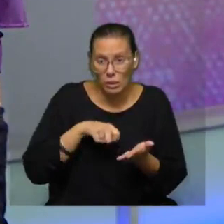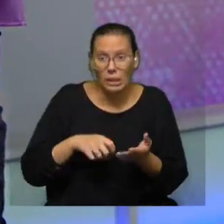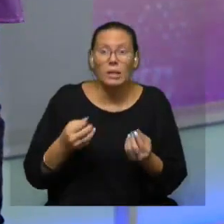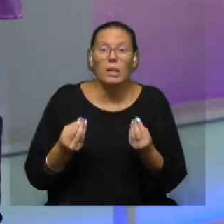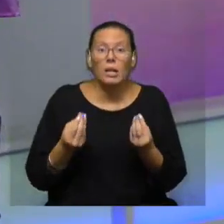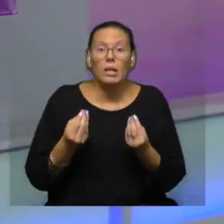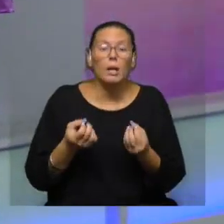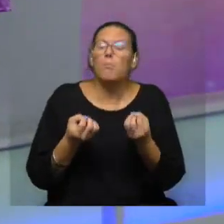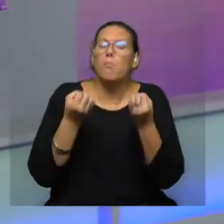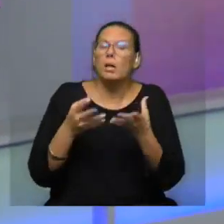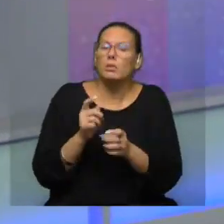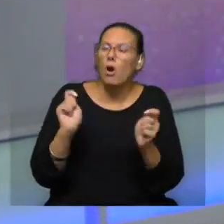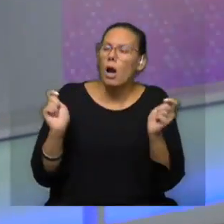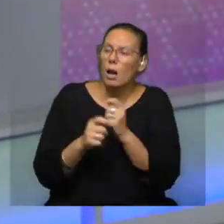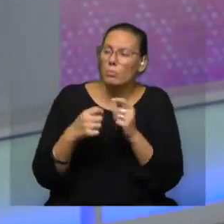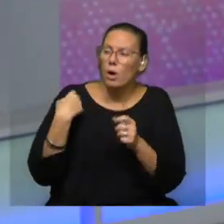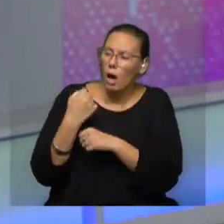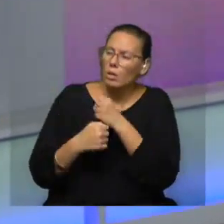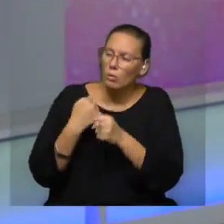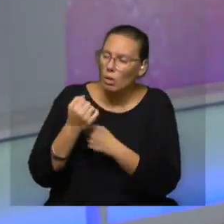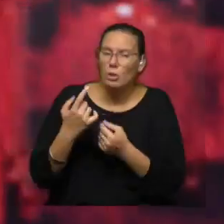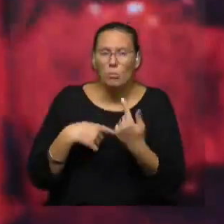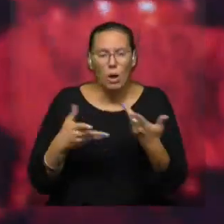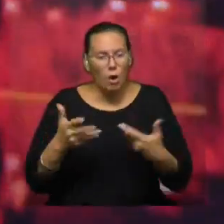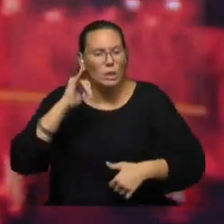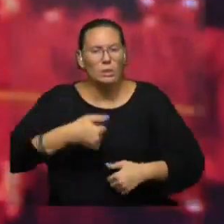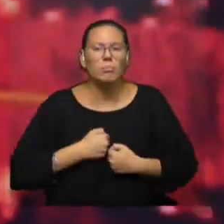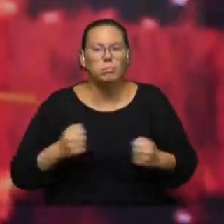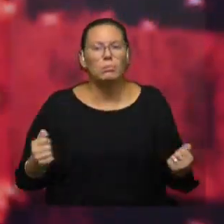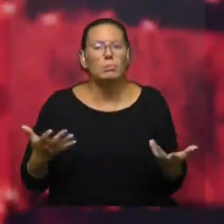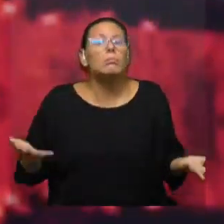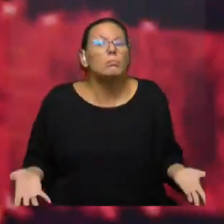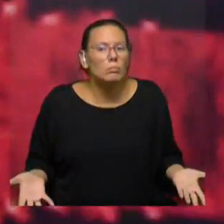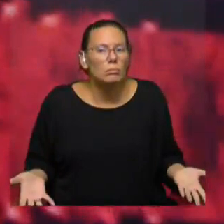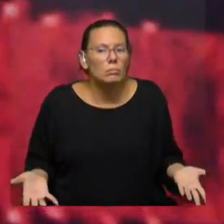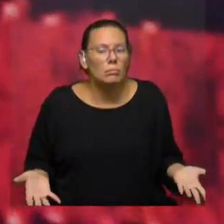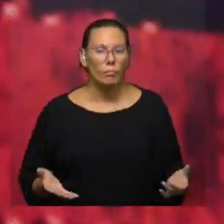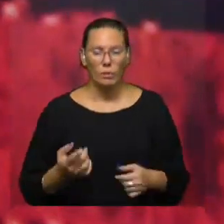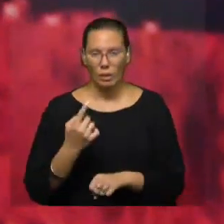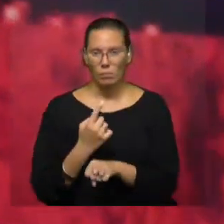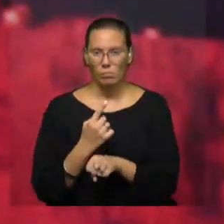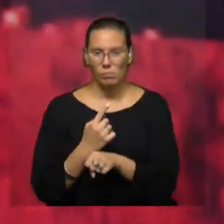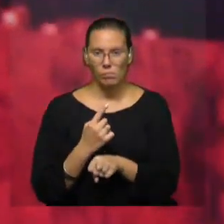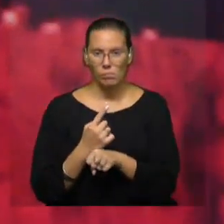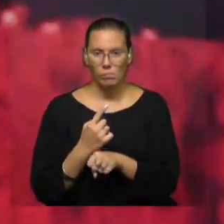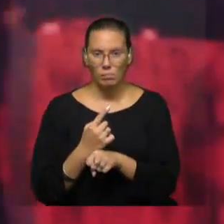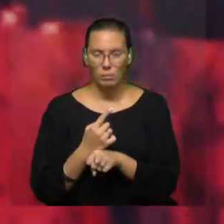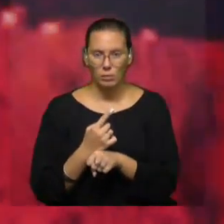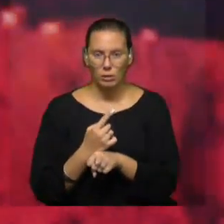¿Qué tuvo que haber sucedido para que tanto tiempo y digas, ahora sí, me animo? Bueno, primero que nada, tener en